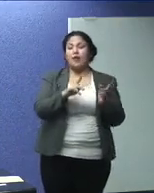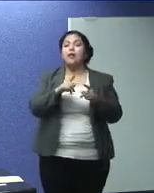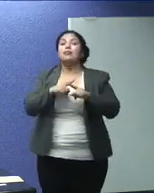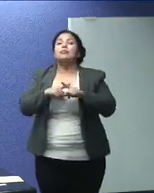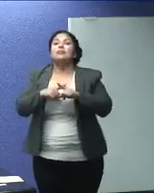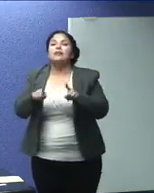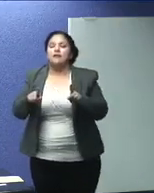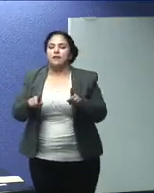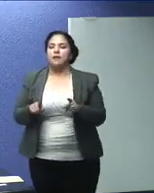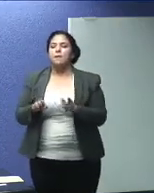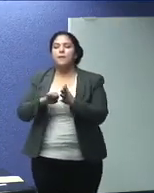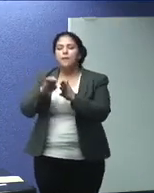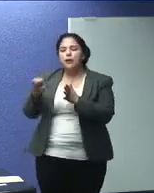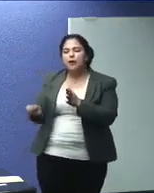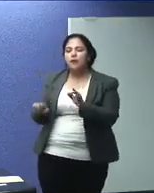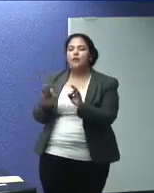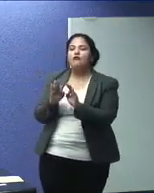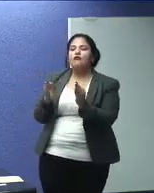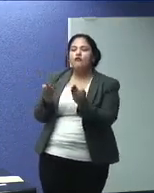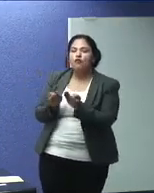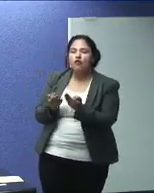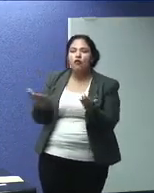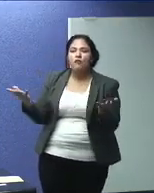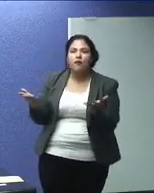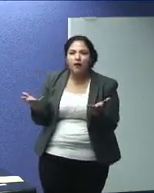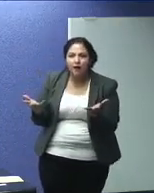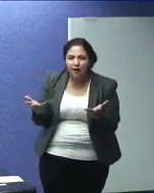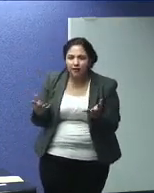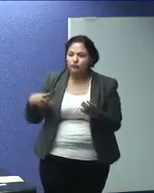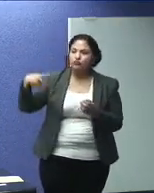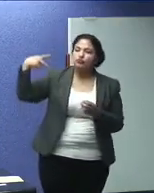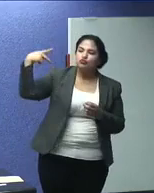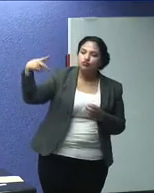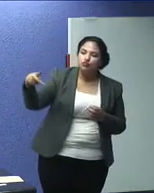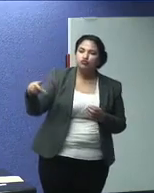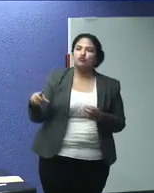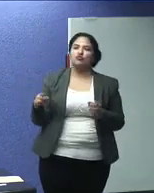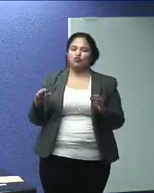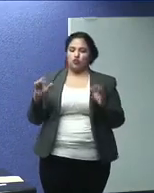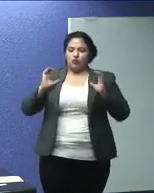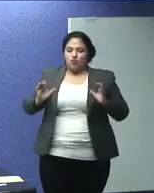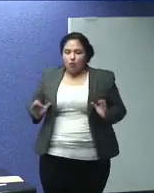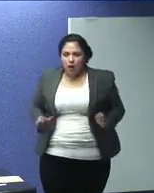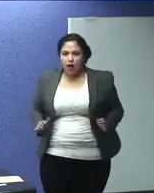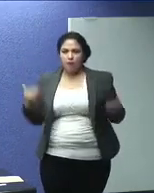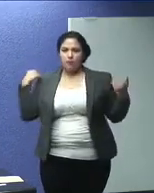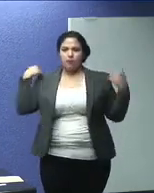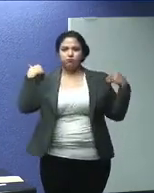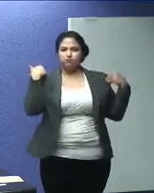de funcionamiento o funcionamiento a medias de una estructura o de una parte